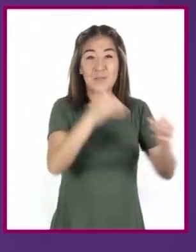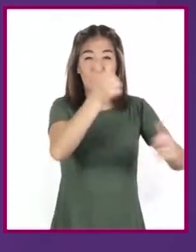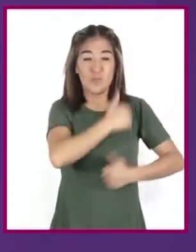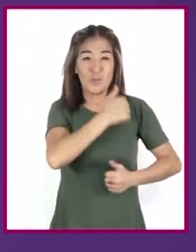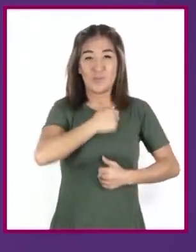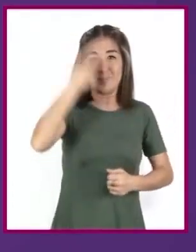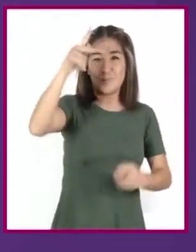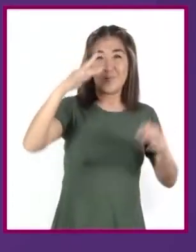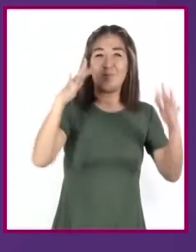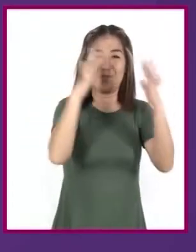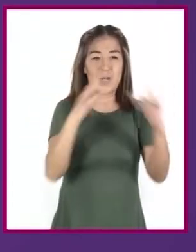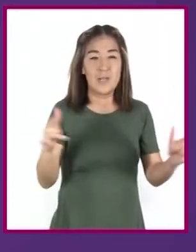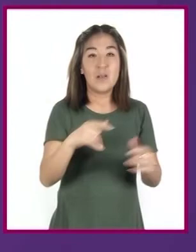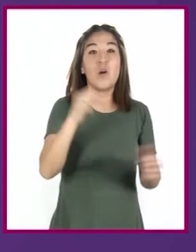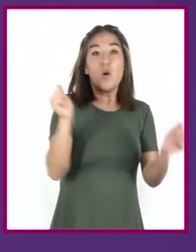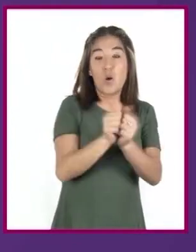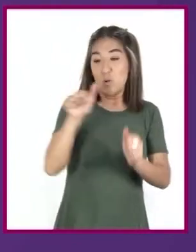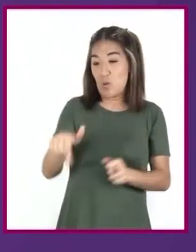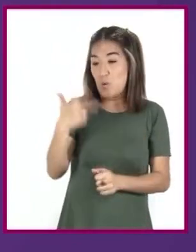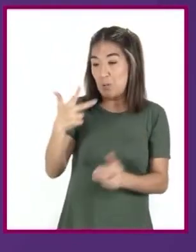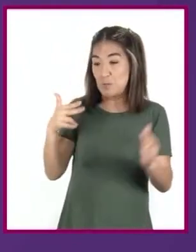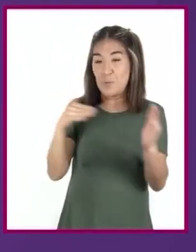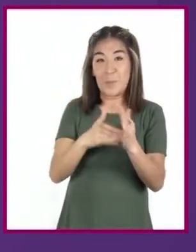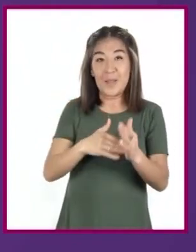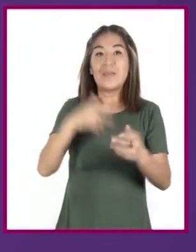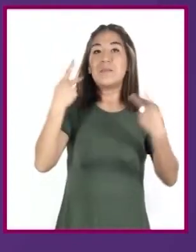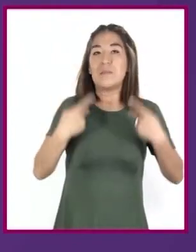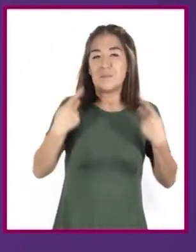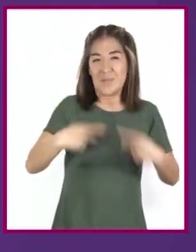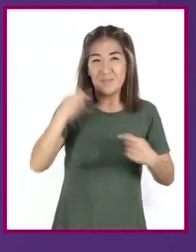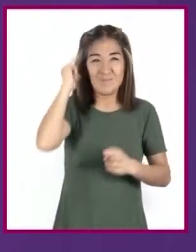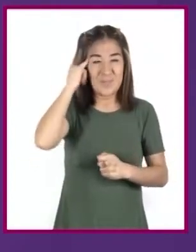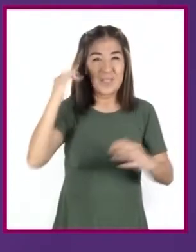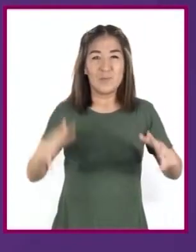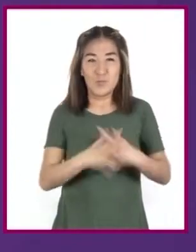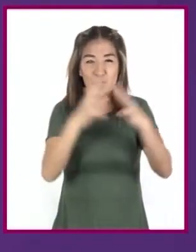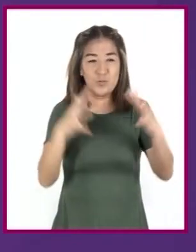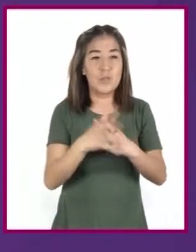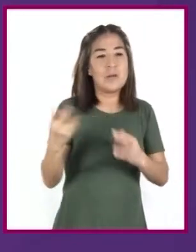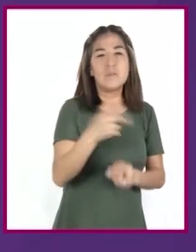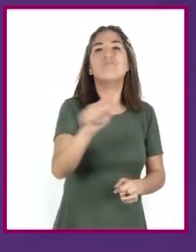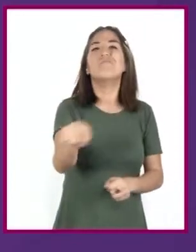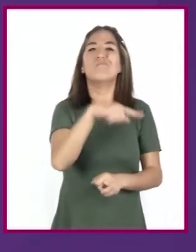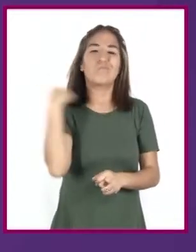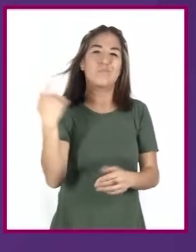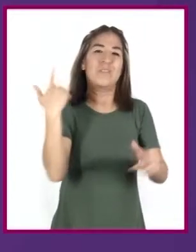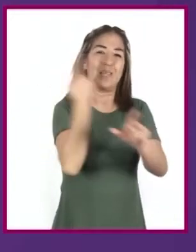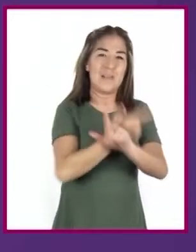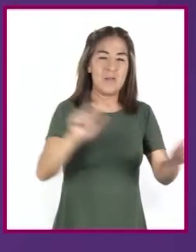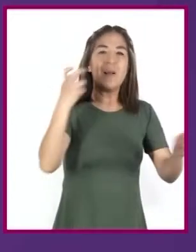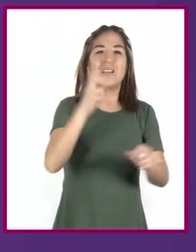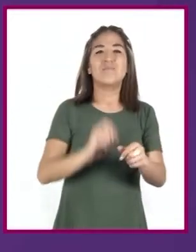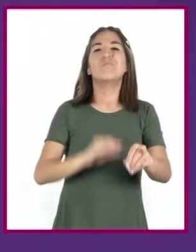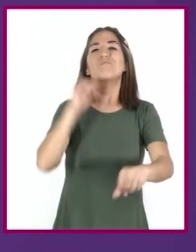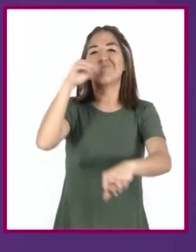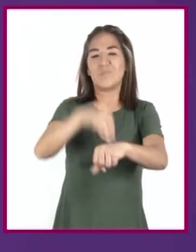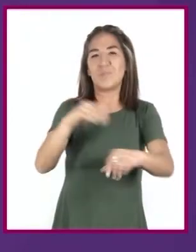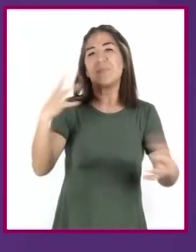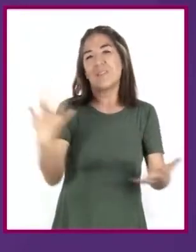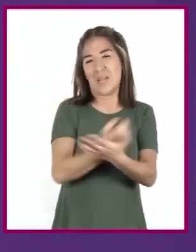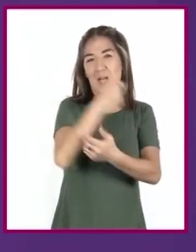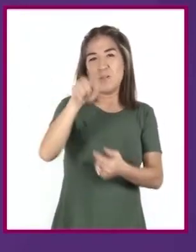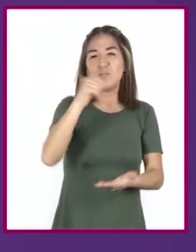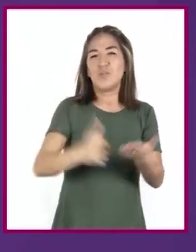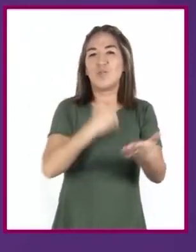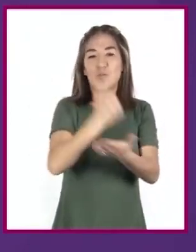franceses, junto con 8,000 combatientes conservadores mexicanos, derrotaron a los liberales y tomaron la ciudad de Puebla. Después